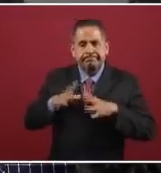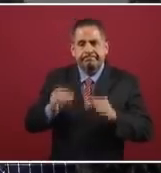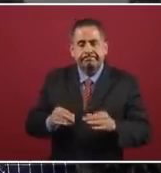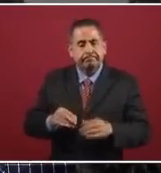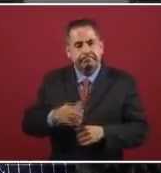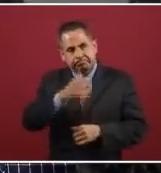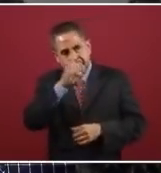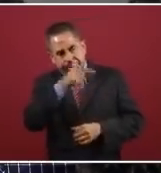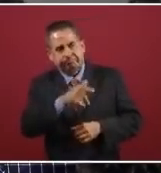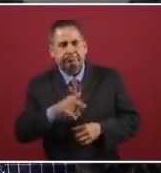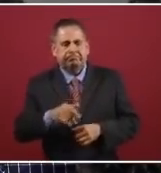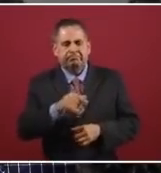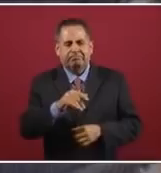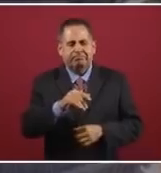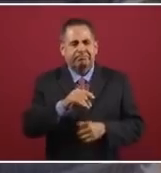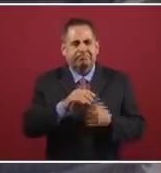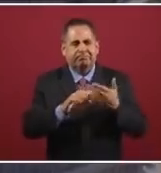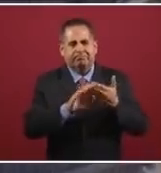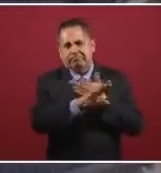desobediencia civil,